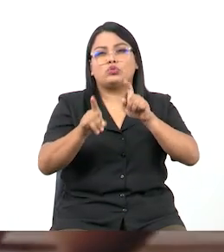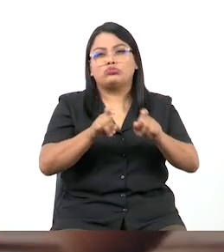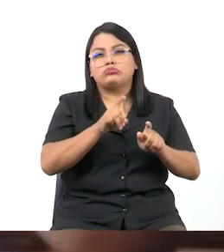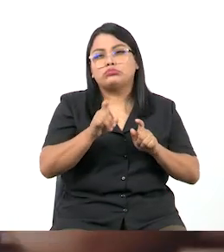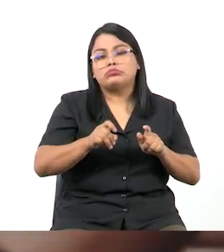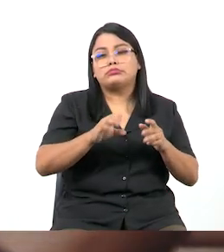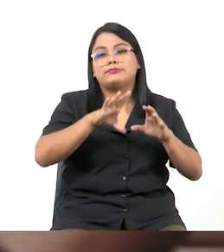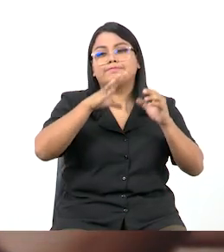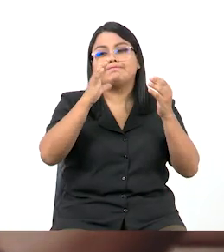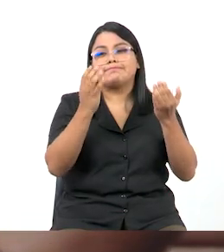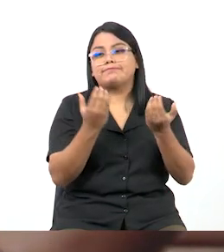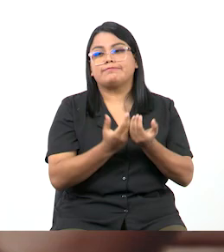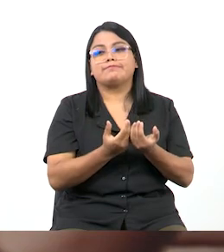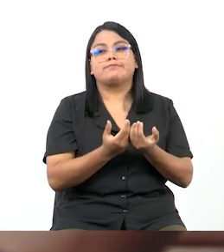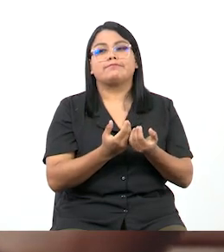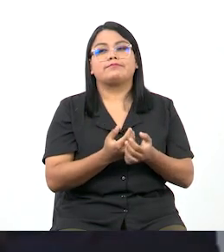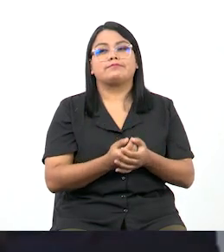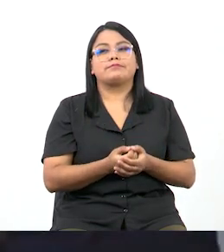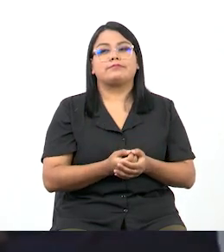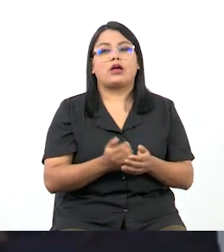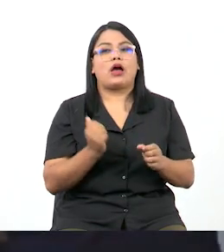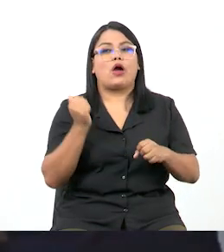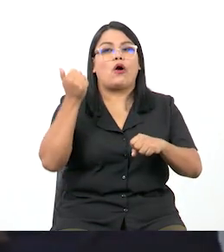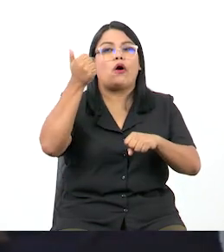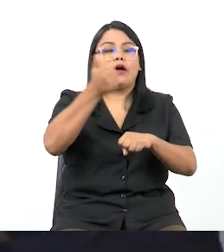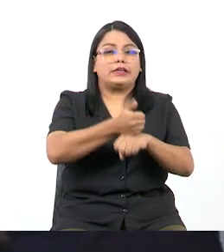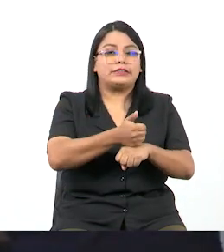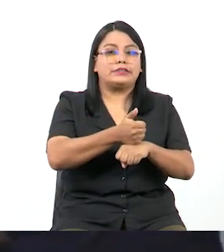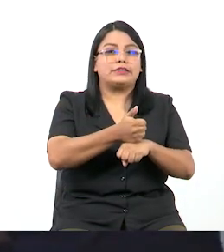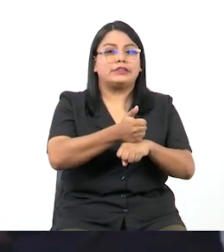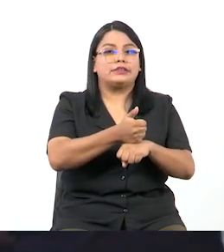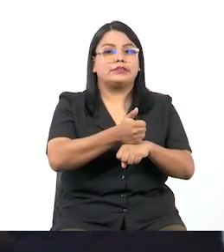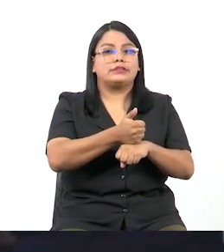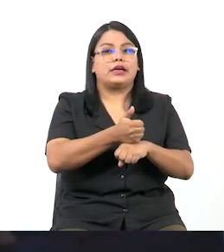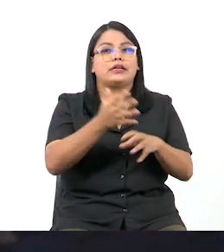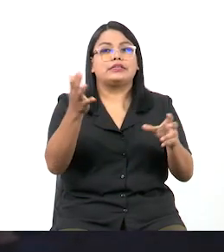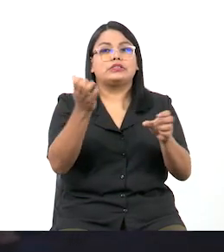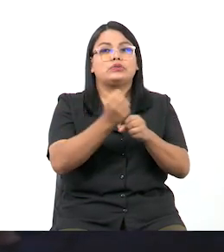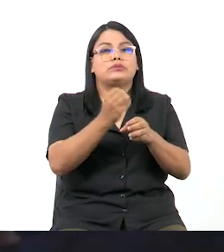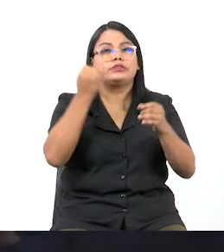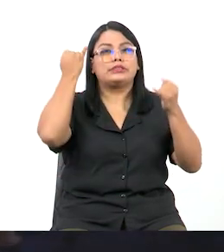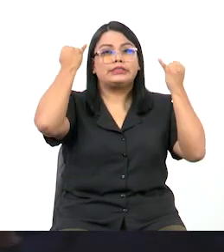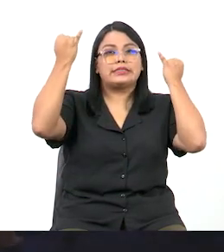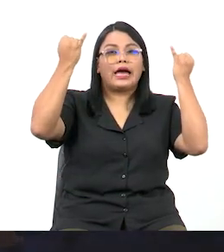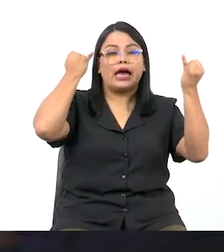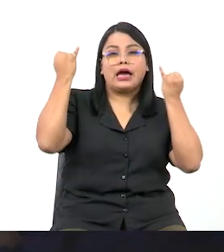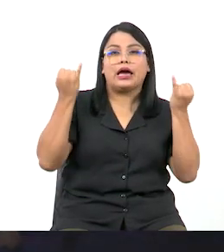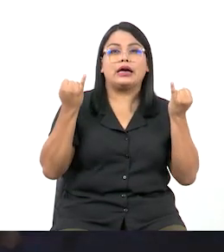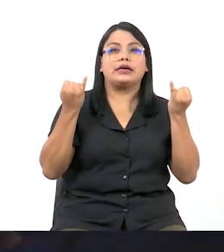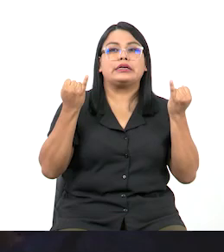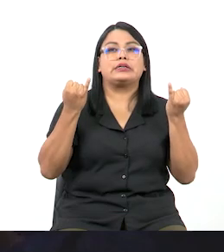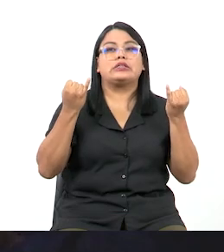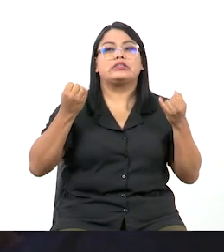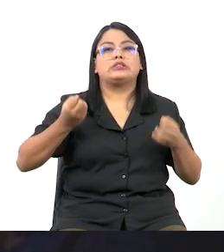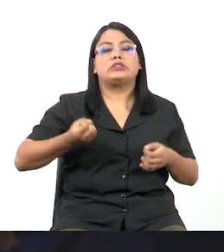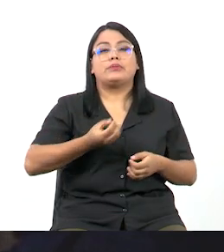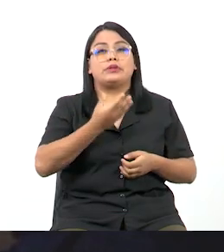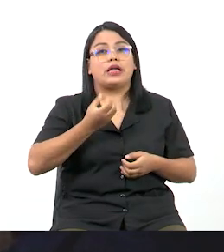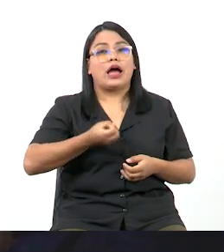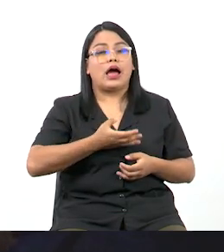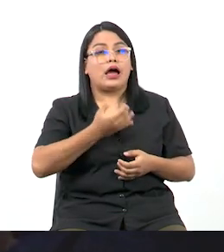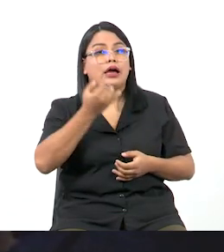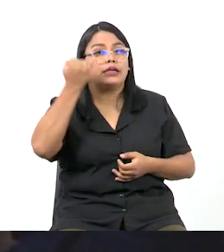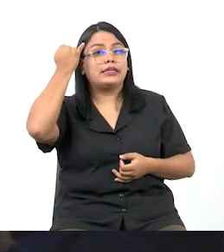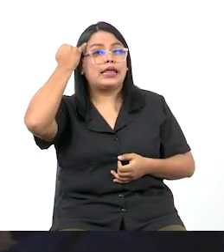Formular preguntas sobre la clase. Consolidación. Resumir las ideas principales.